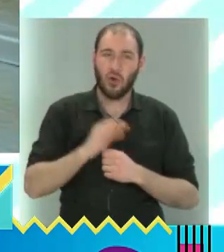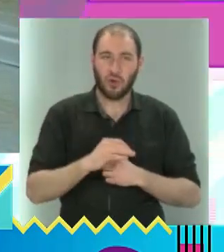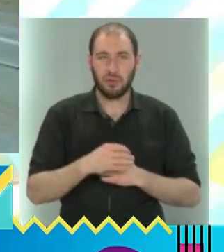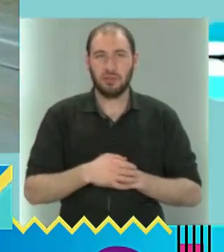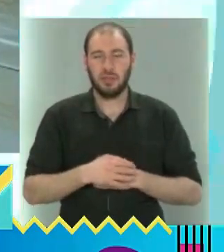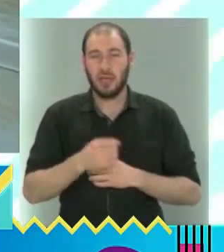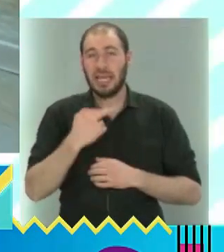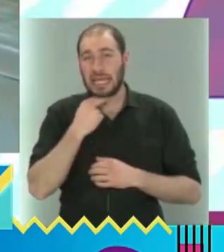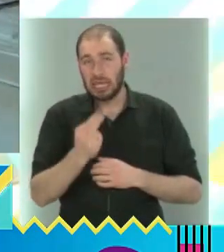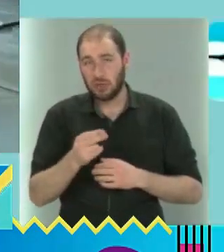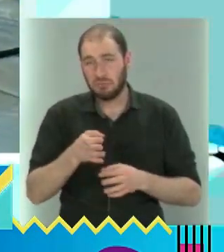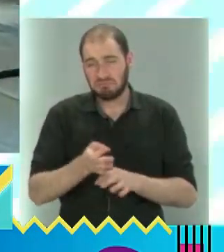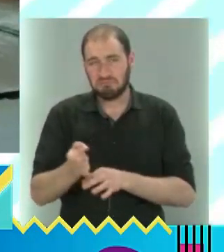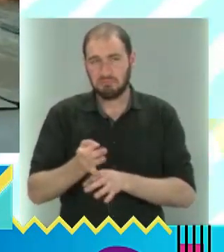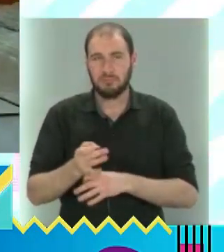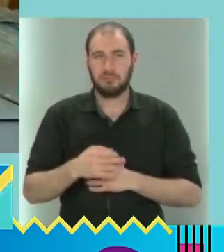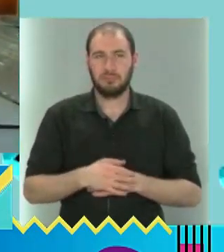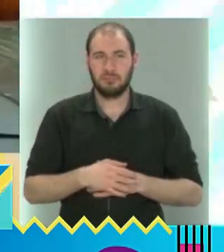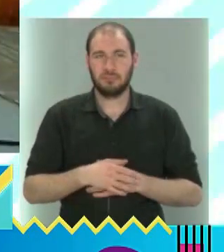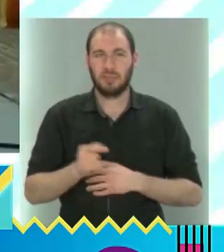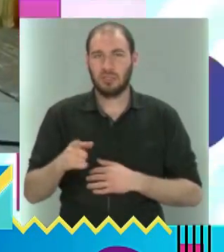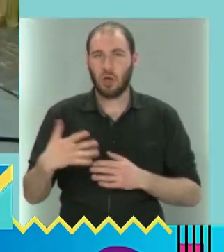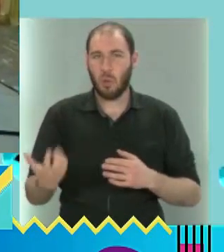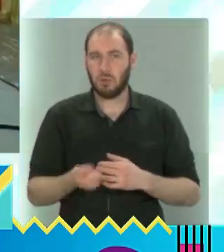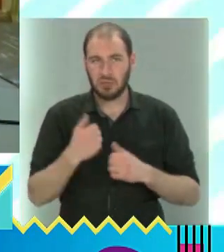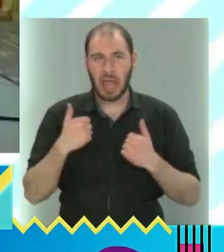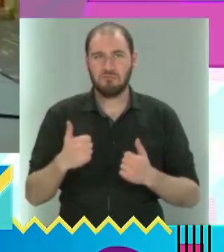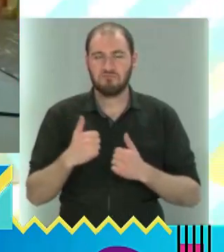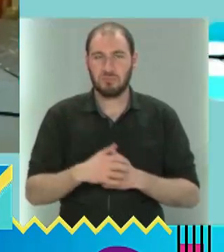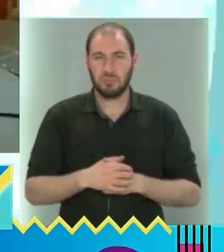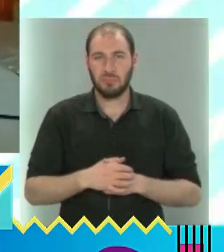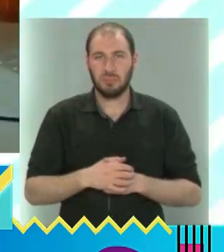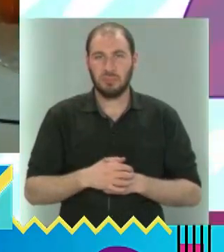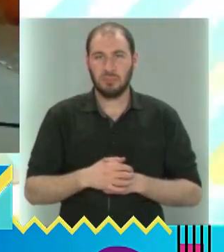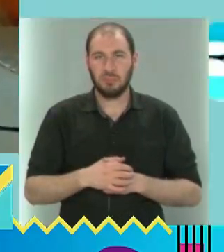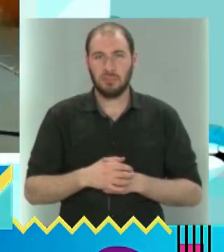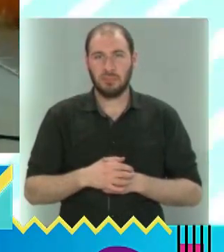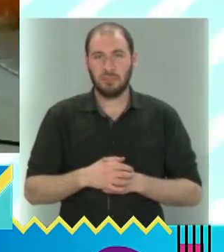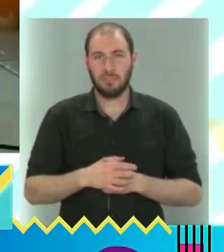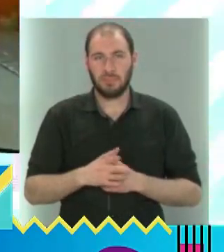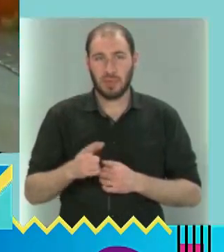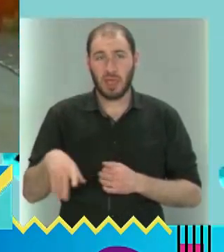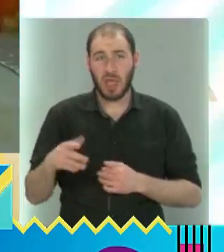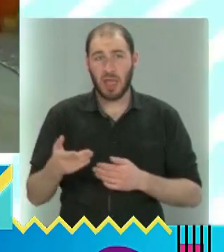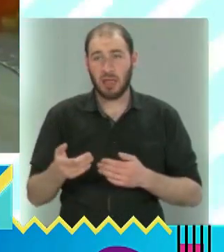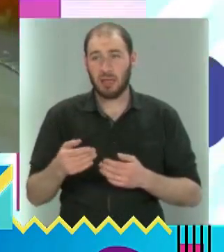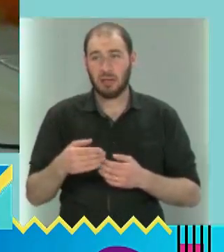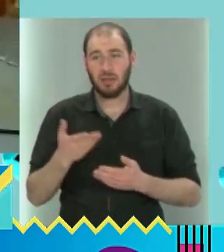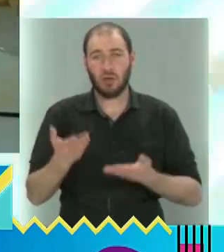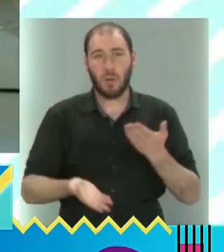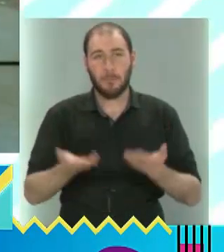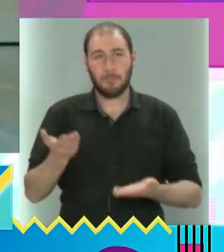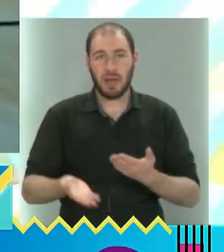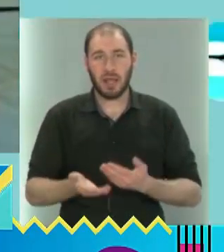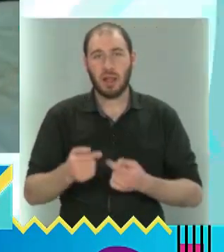para sus hijos, es una buena oportunidad en donde pueden comparar, hacer una comparación